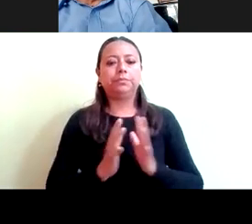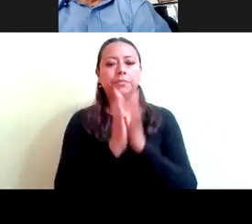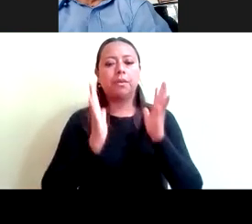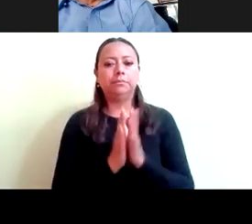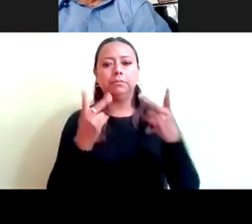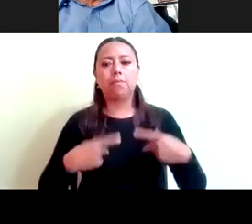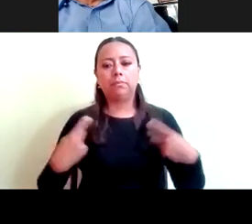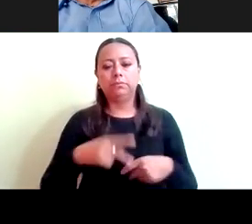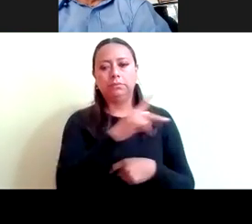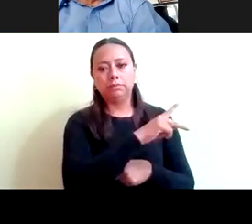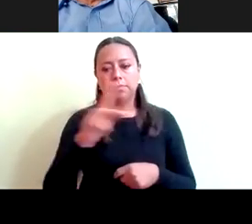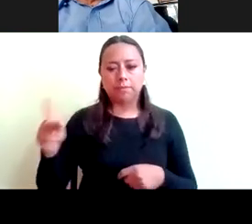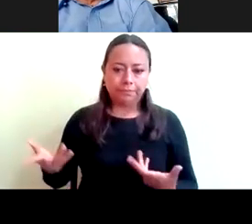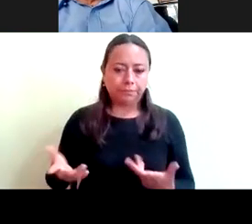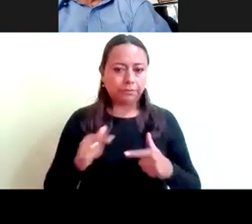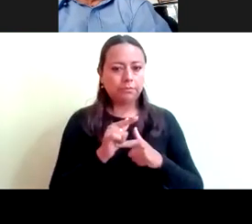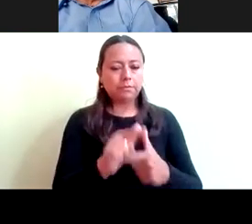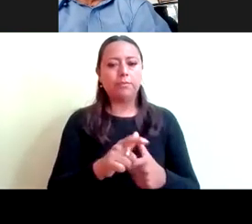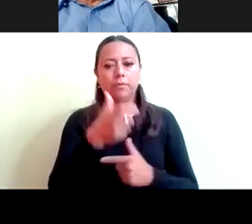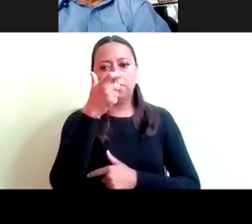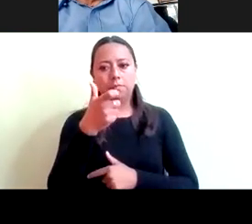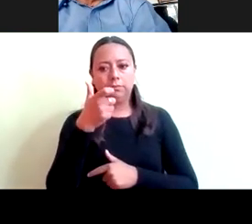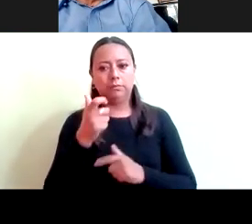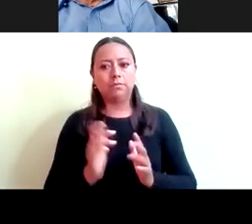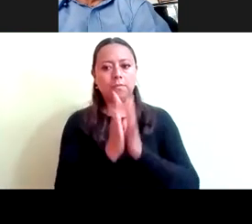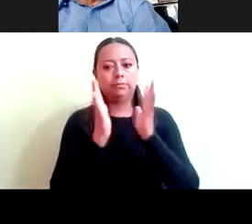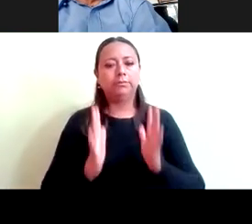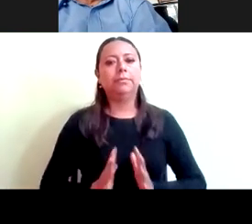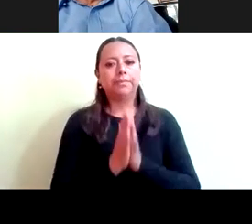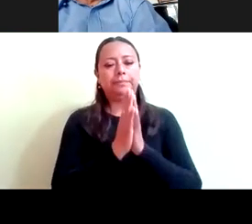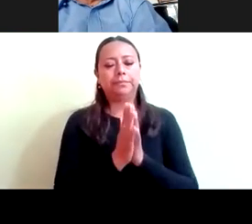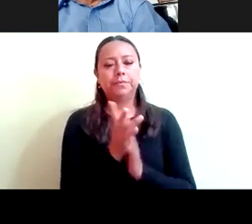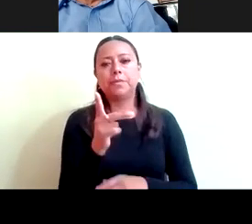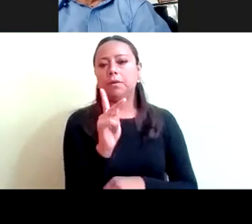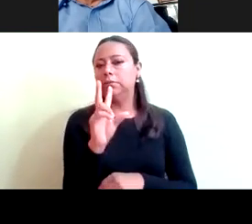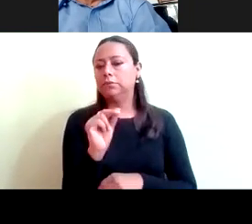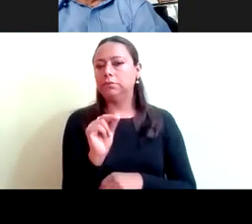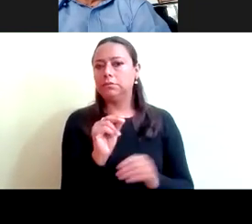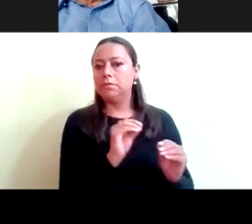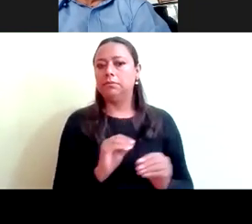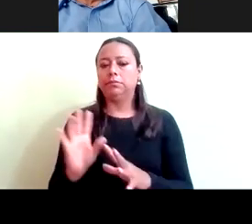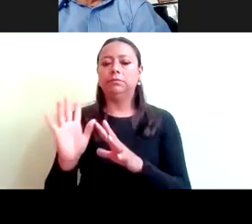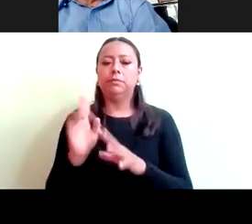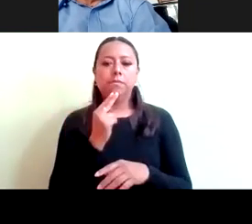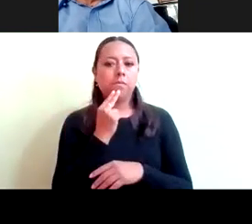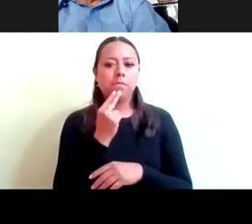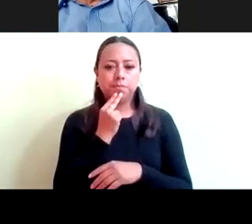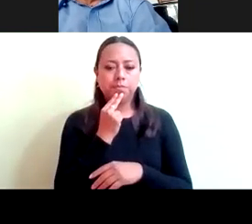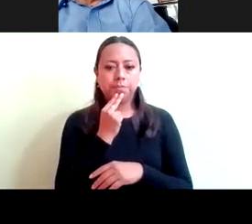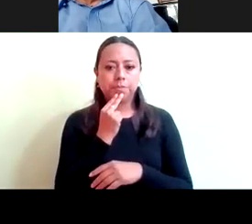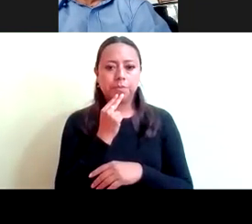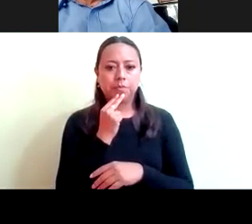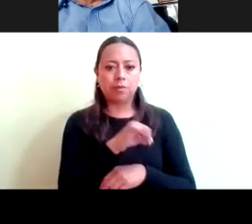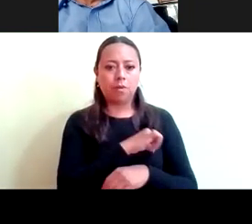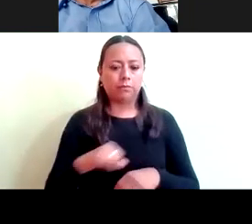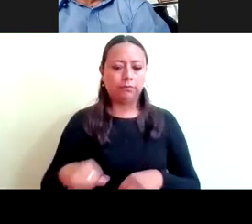administración y seguimiento del presupuesto participativo, sin dejar el uso de estos recursos al árbitro de las alcaldías.